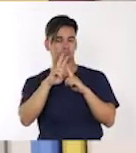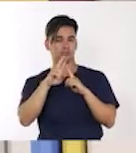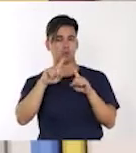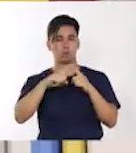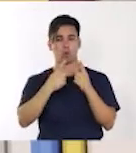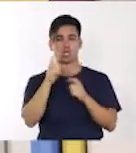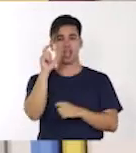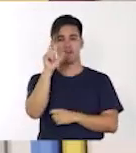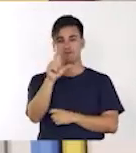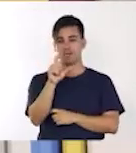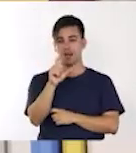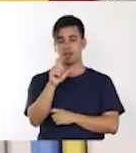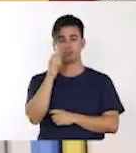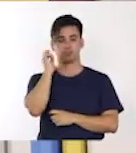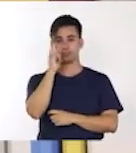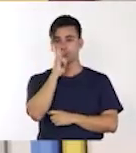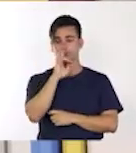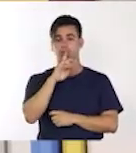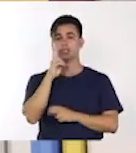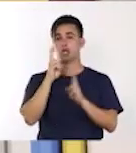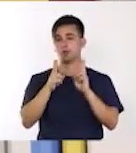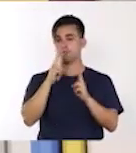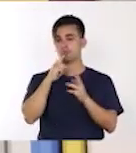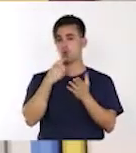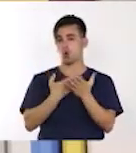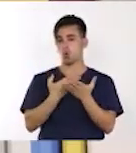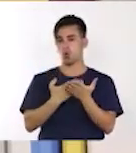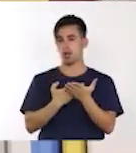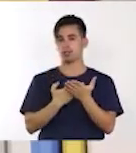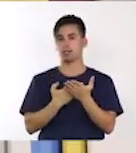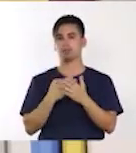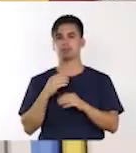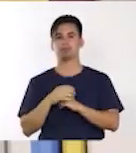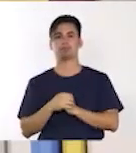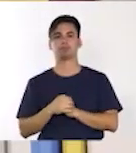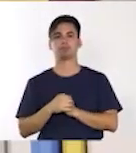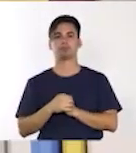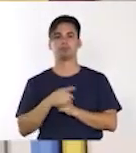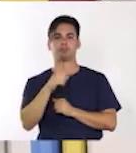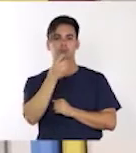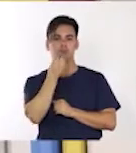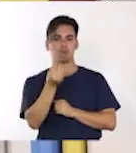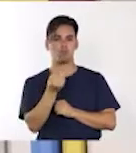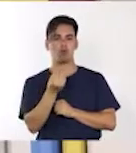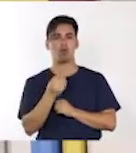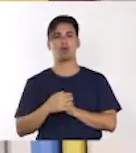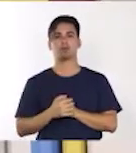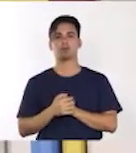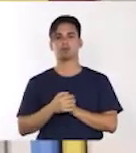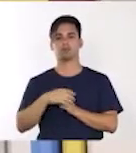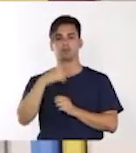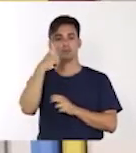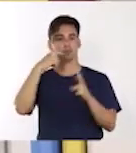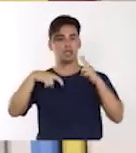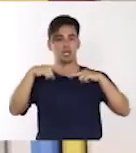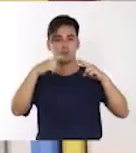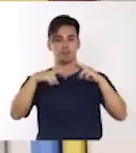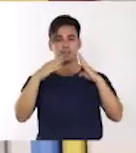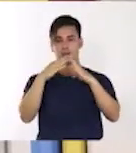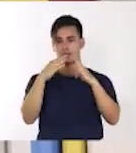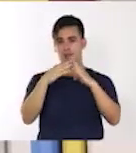proponerles algunas opciones para encontrar la información necesaria para poder desde sus casas